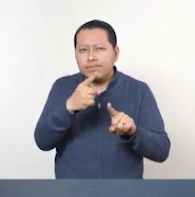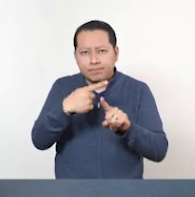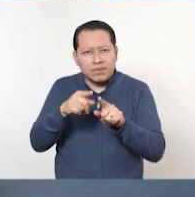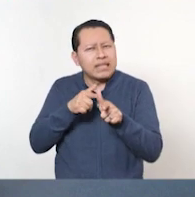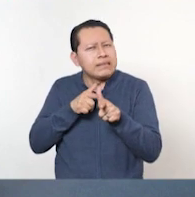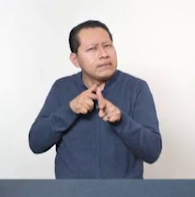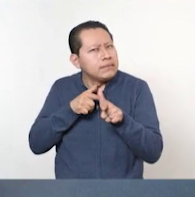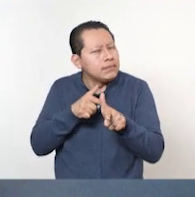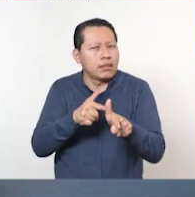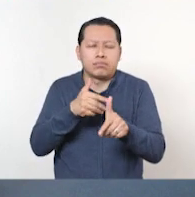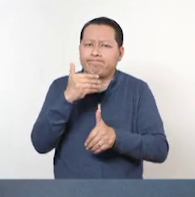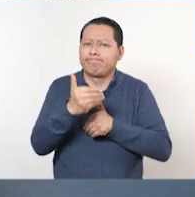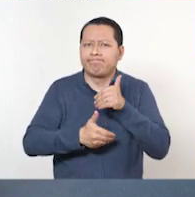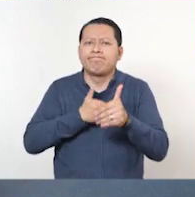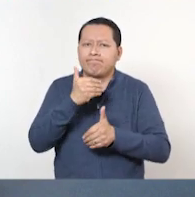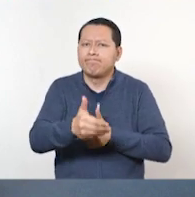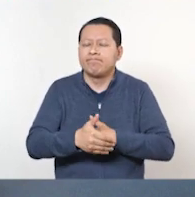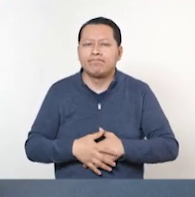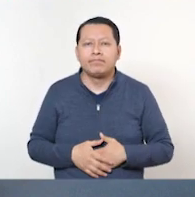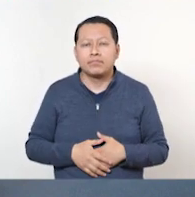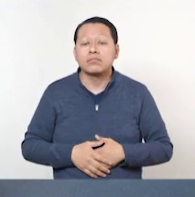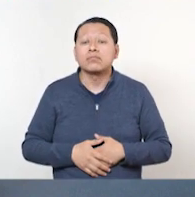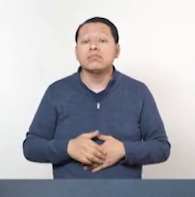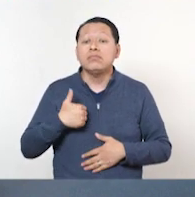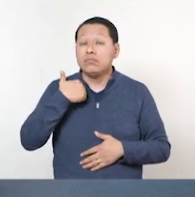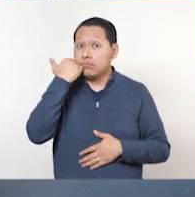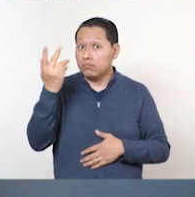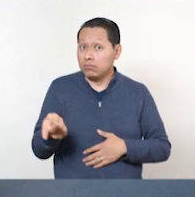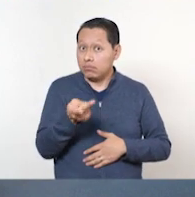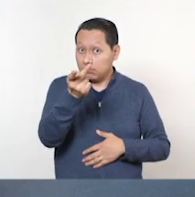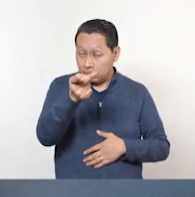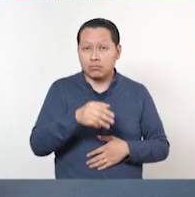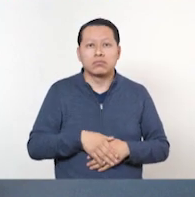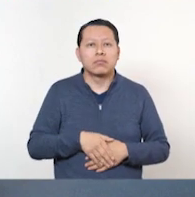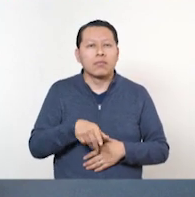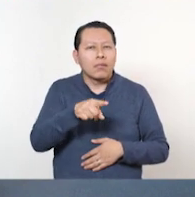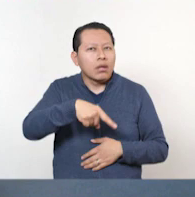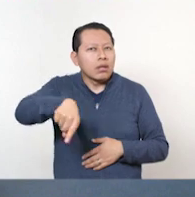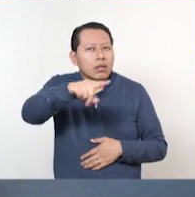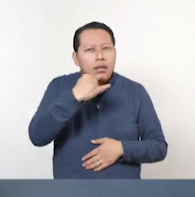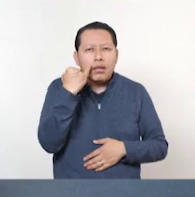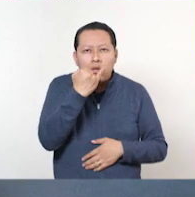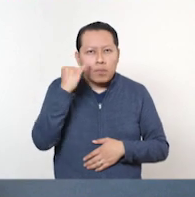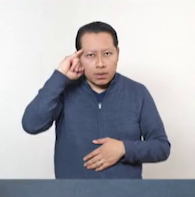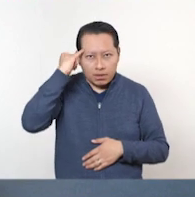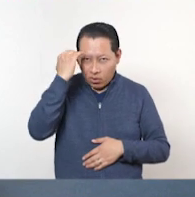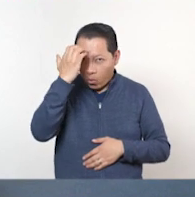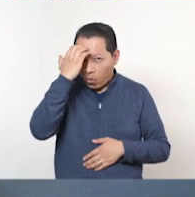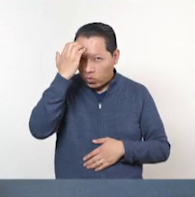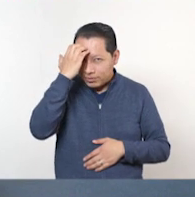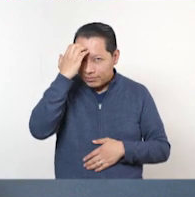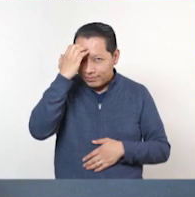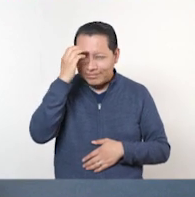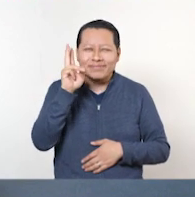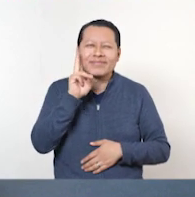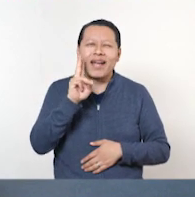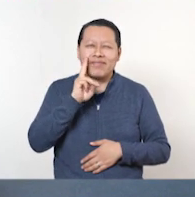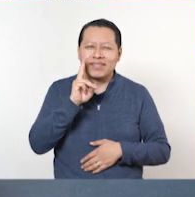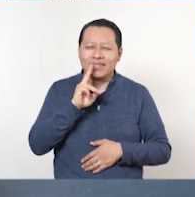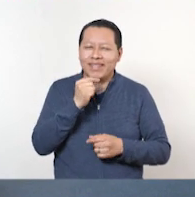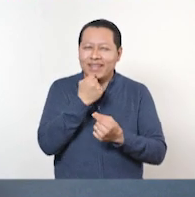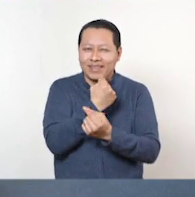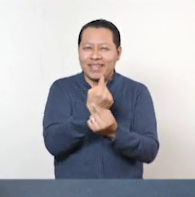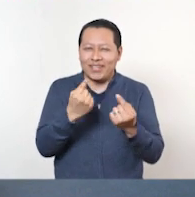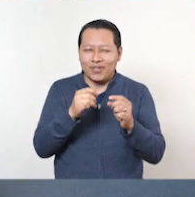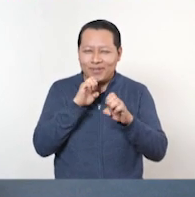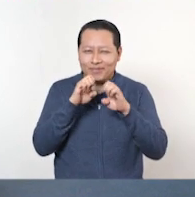actualmente se hablan sigan vigentes. A mí me gustaría preguntarles, ¿ustedes hablan o conocen alguna lengua indígena? Vamos